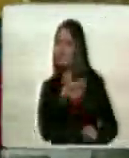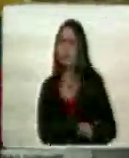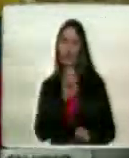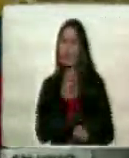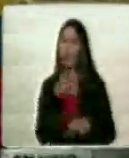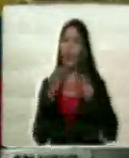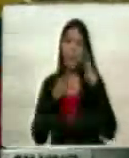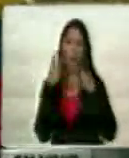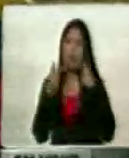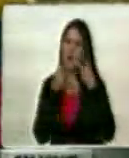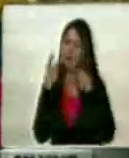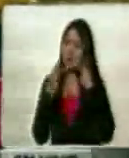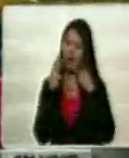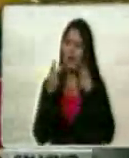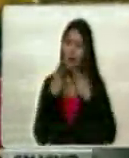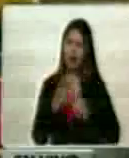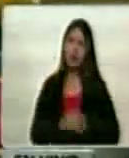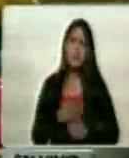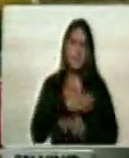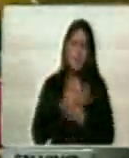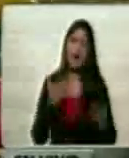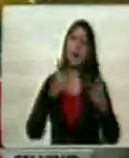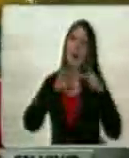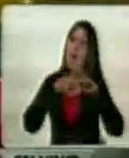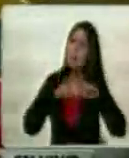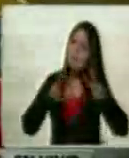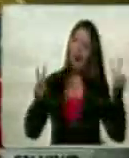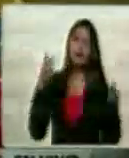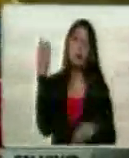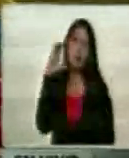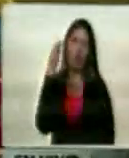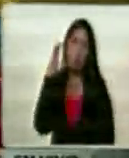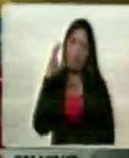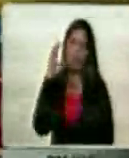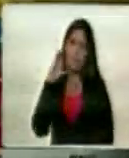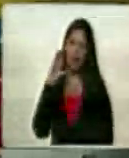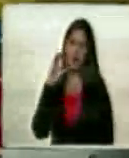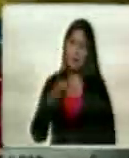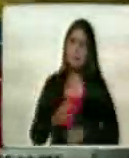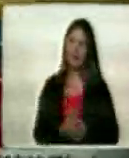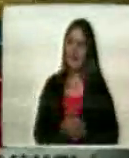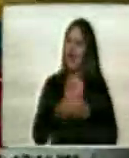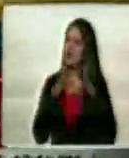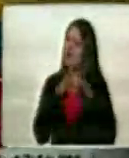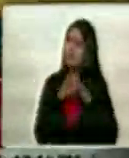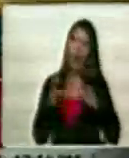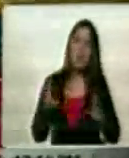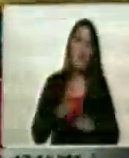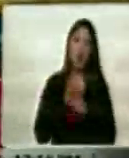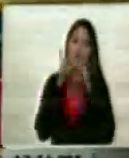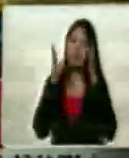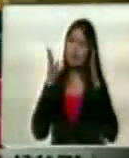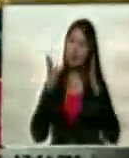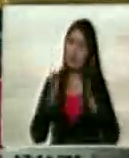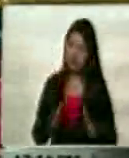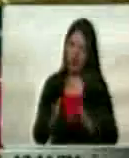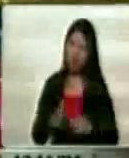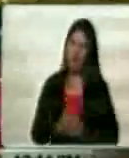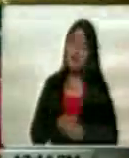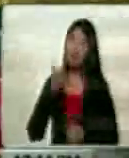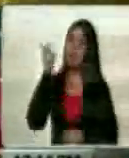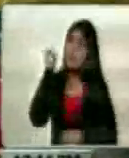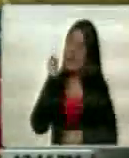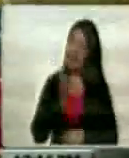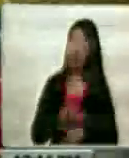política. Por eso apostamos a la paz de Colombia. Por eso todos los venezolanos y las venezolanas